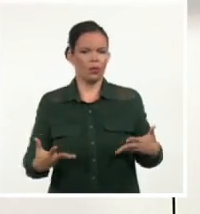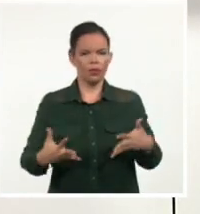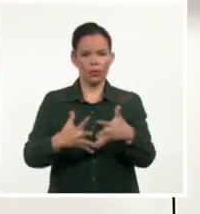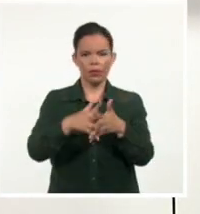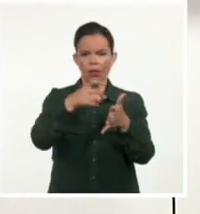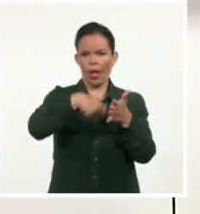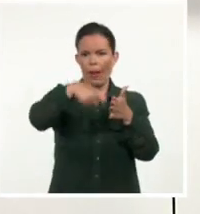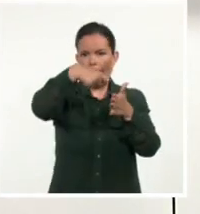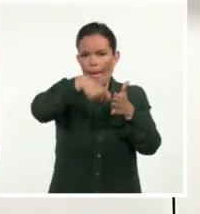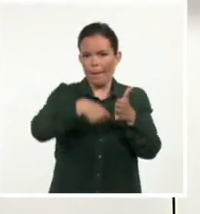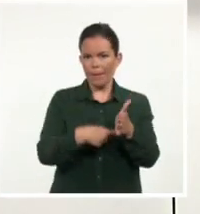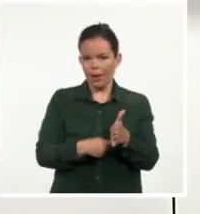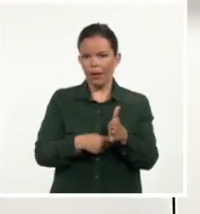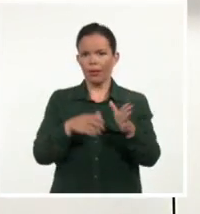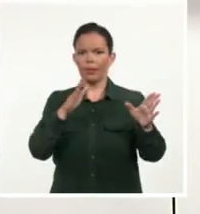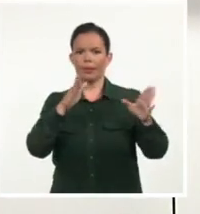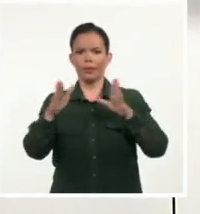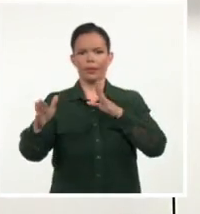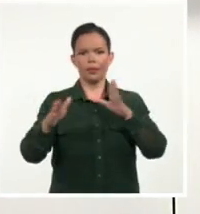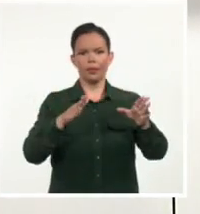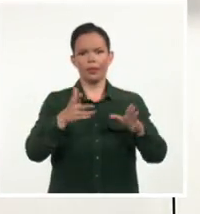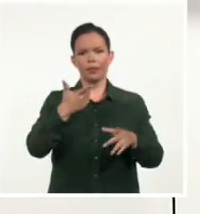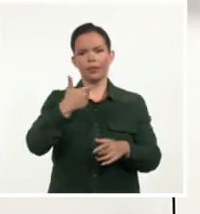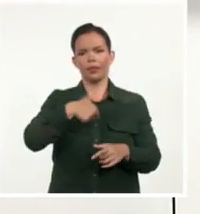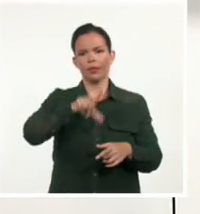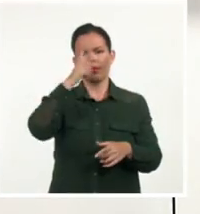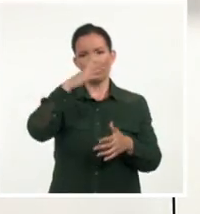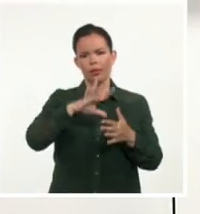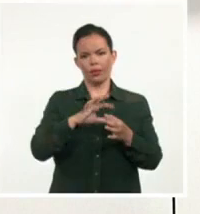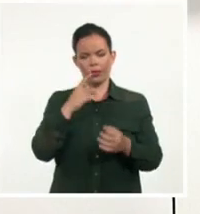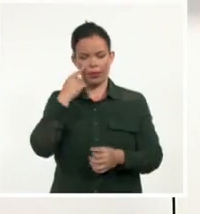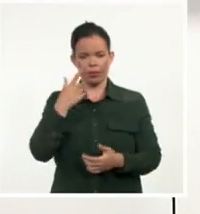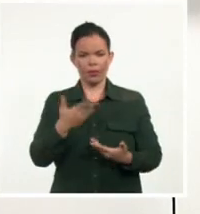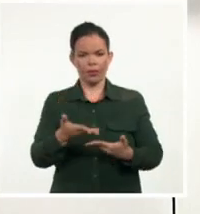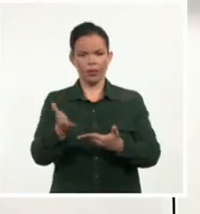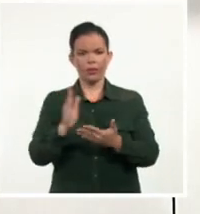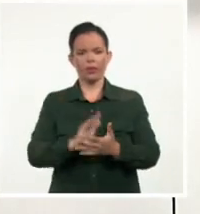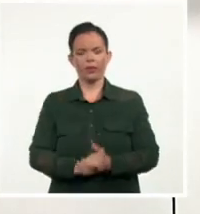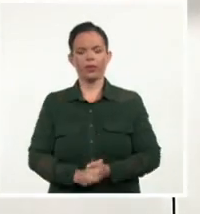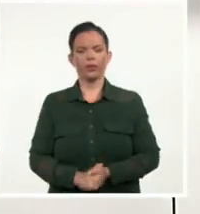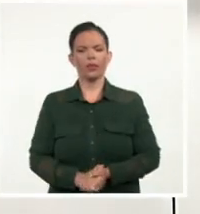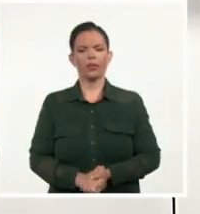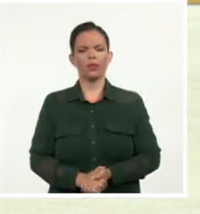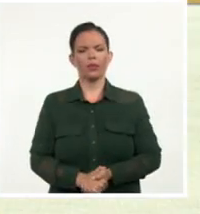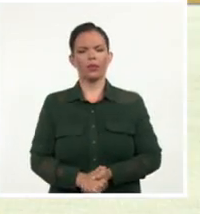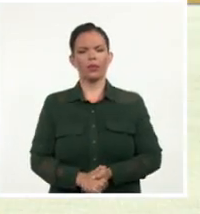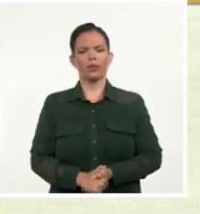fin al período estival glenda torres nos pone al tanto desde la sede saludos